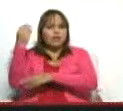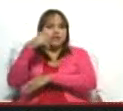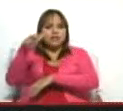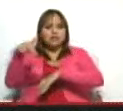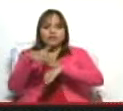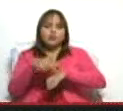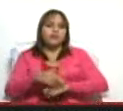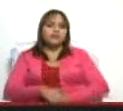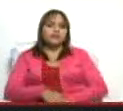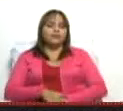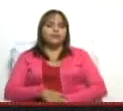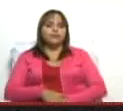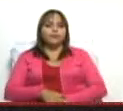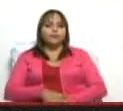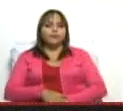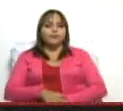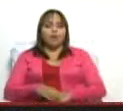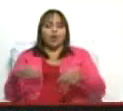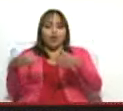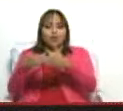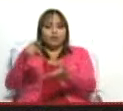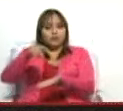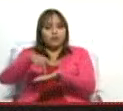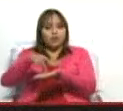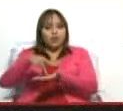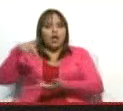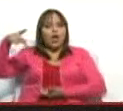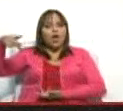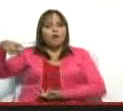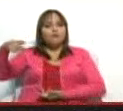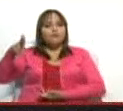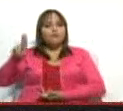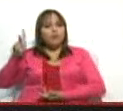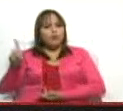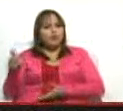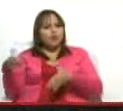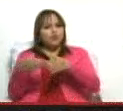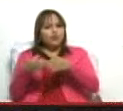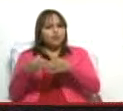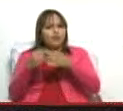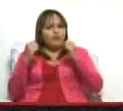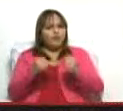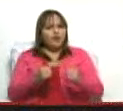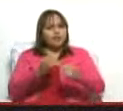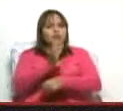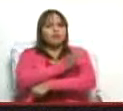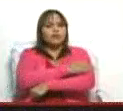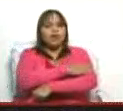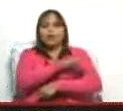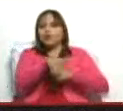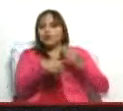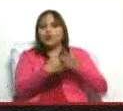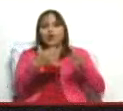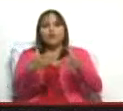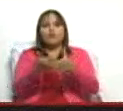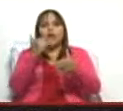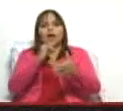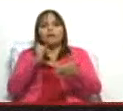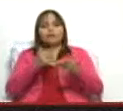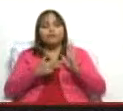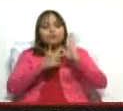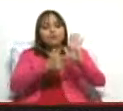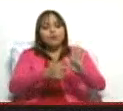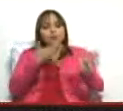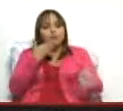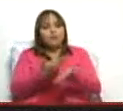Nacional, con esta representación de la PUT, partido de extrema derecha, todos los sectores de la vida política ya han presentado su